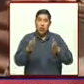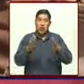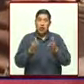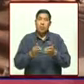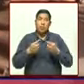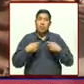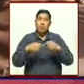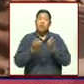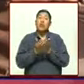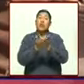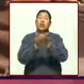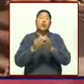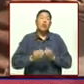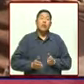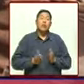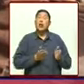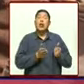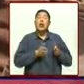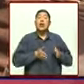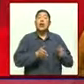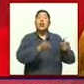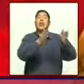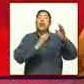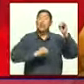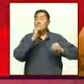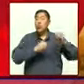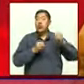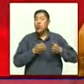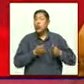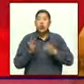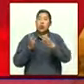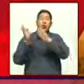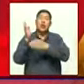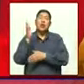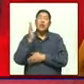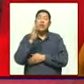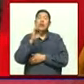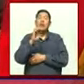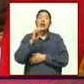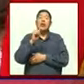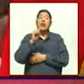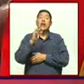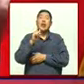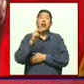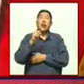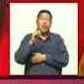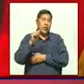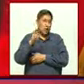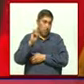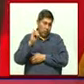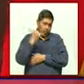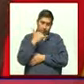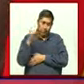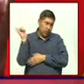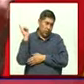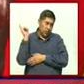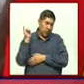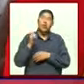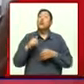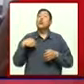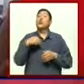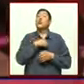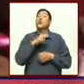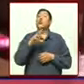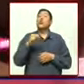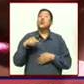Desaguadero, carretera Oruro y carretera a Caranavi. No representamos, no pertenecemos a ninguna fuerza